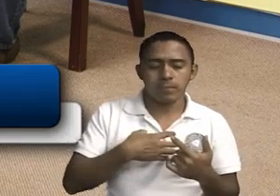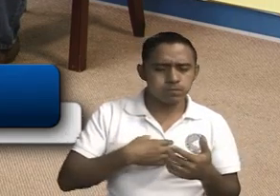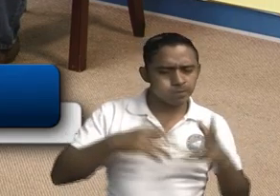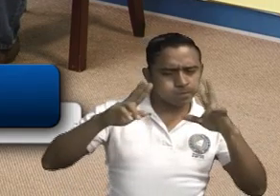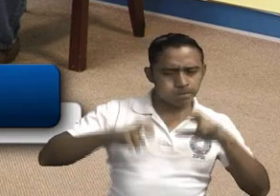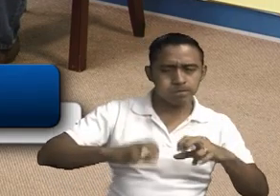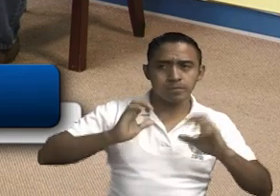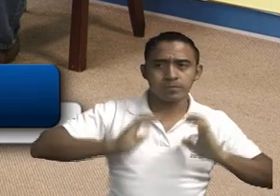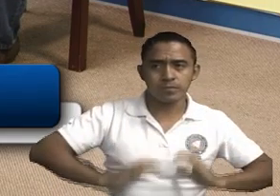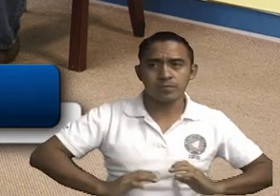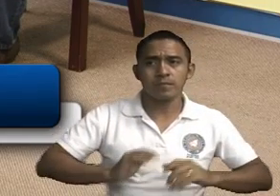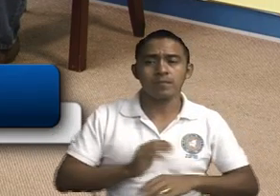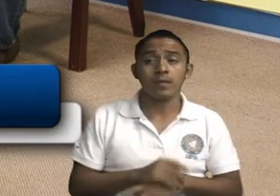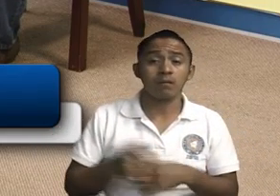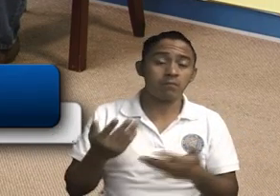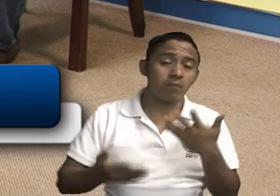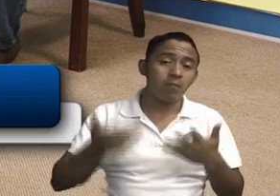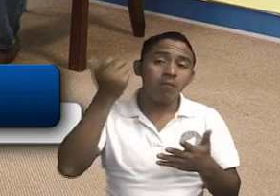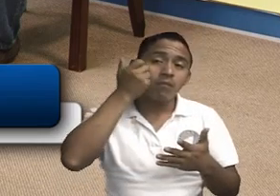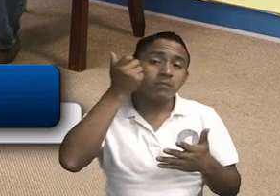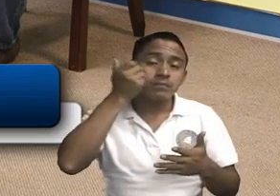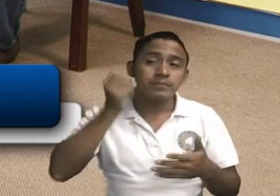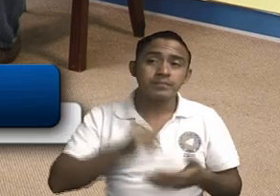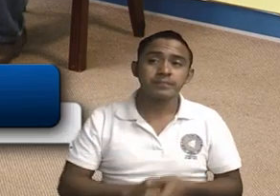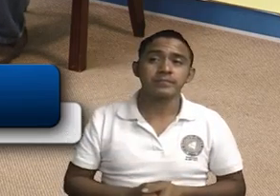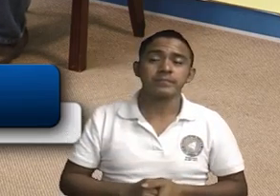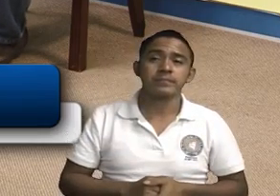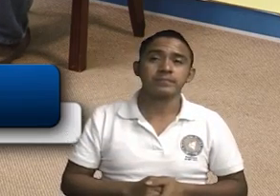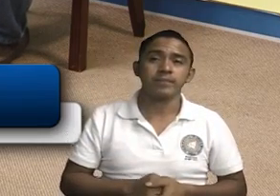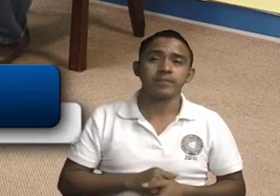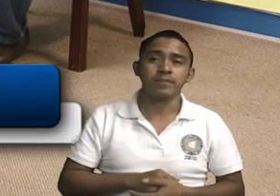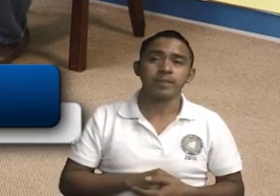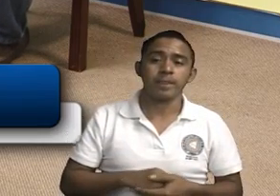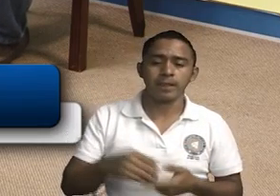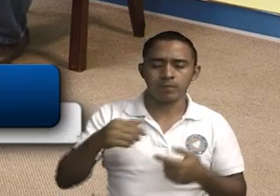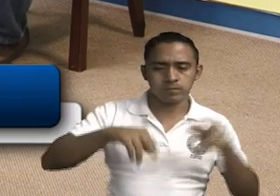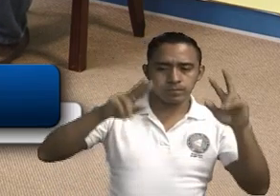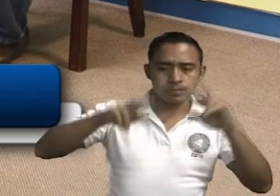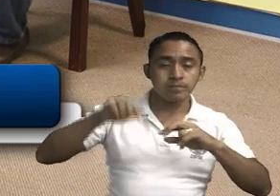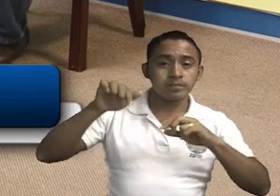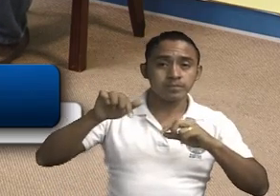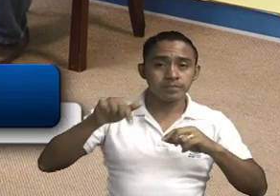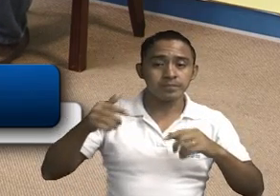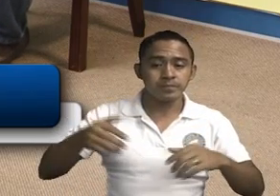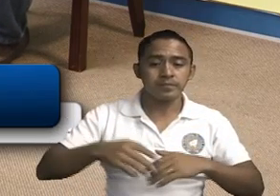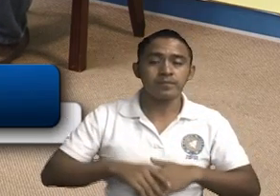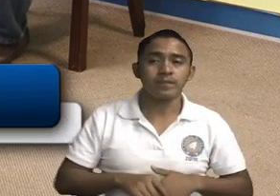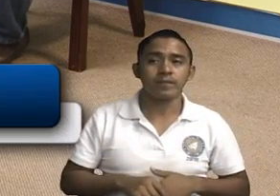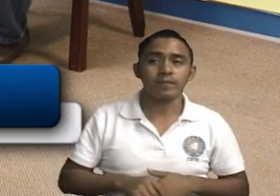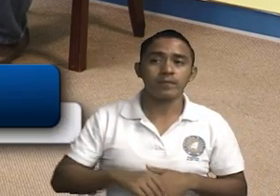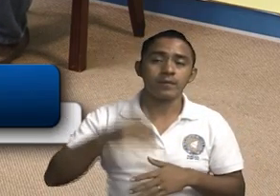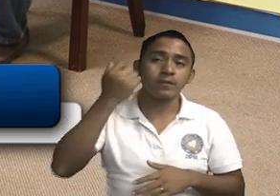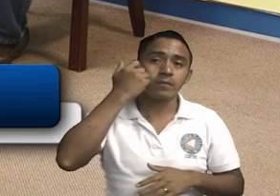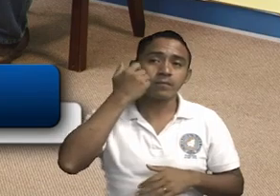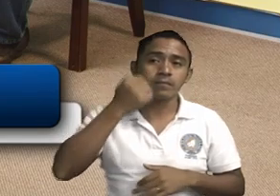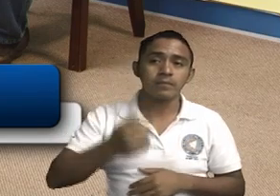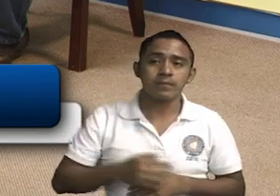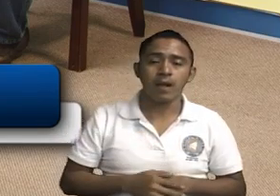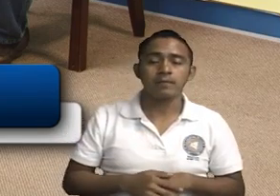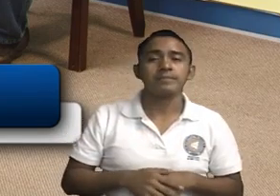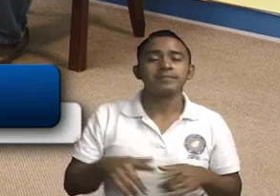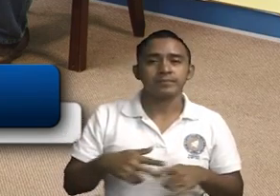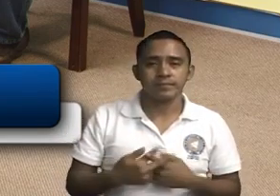¿verdad?, que son los que son, ya sea enfermedades. Entonces, generalmente uno encuentra, ¿verdad?, la patología de base y